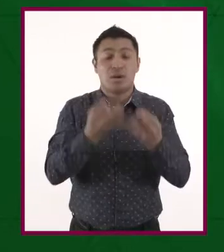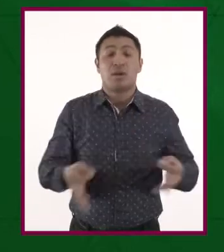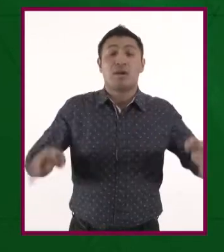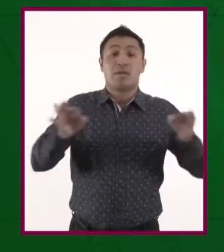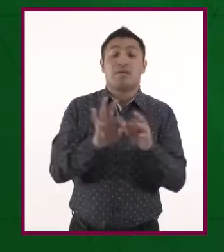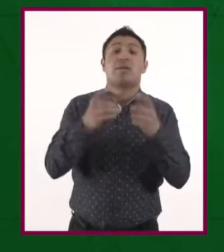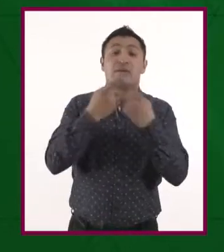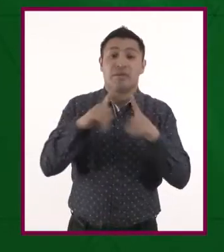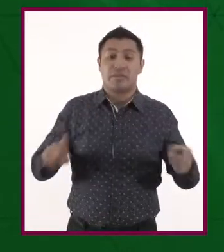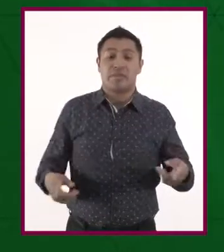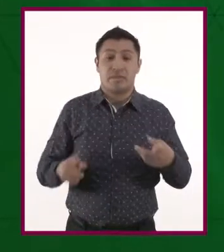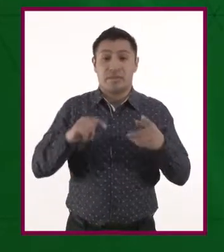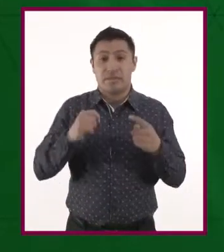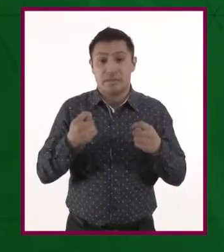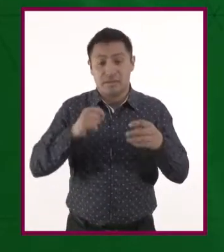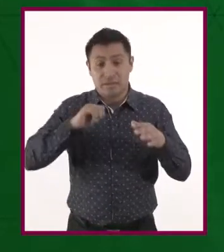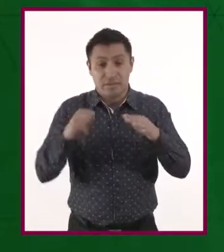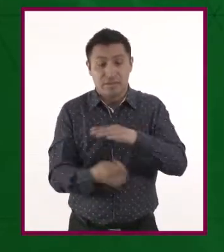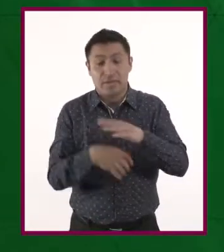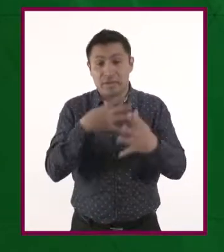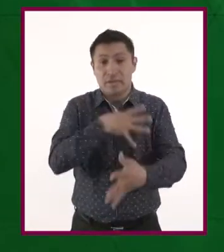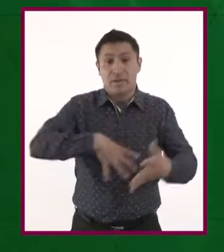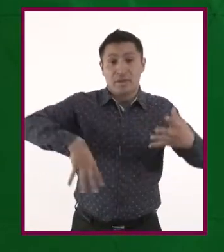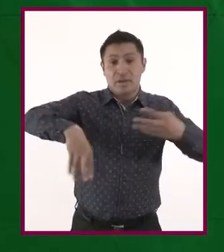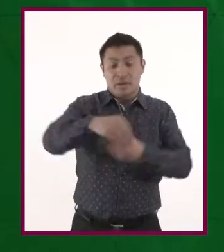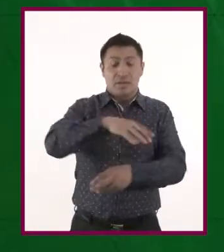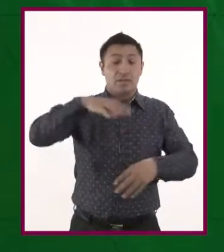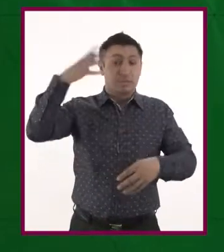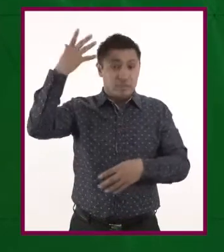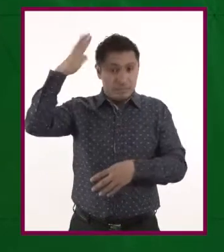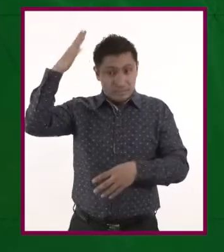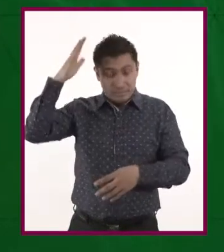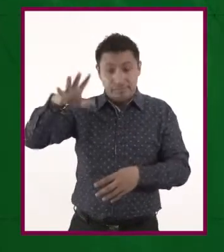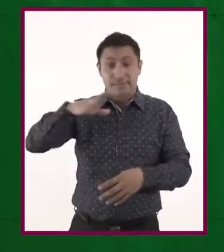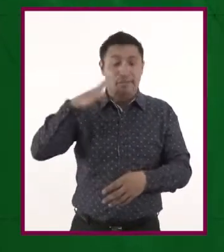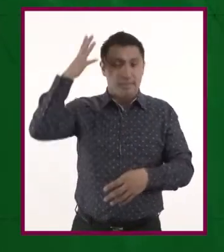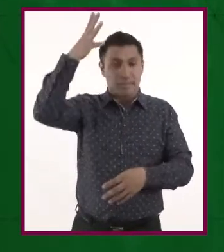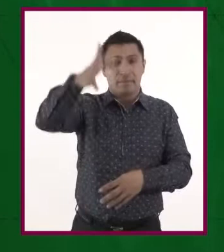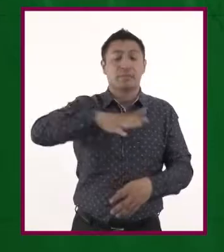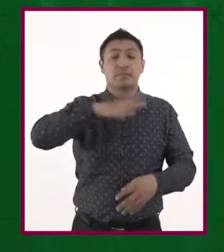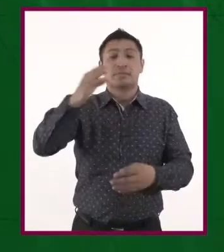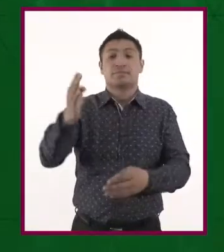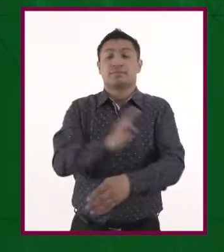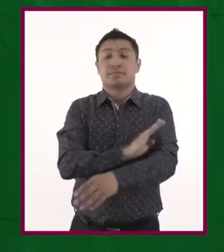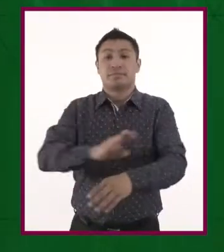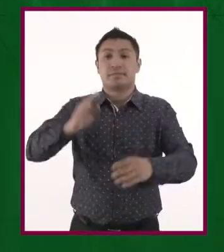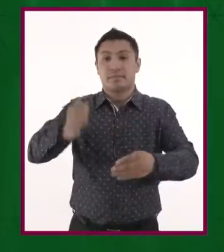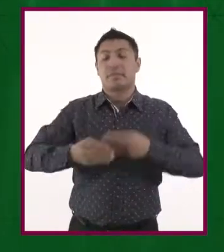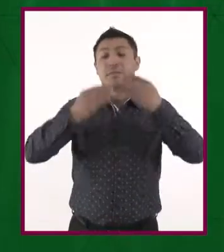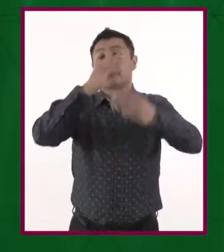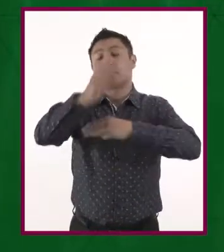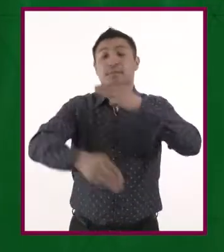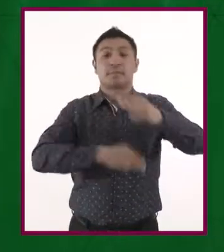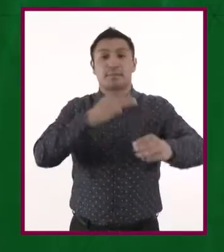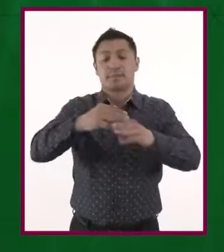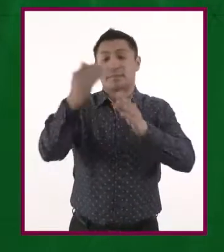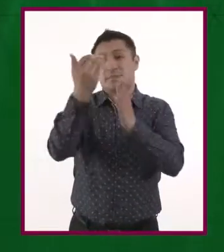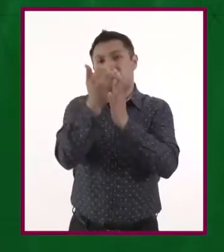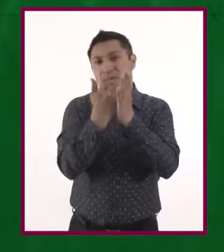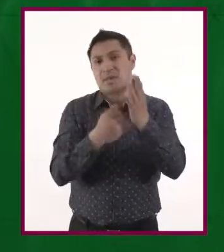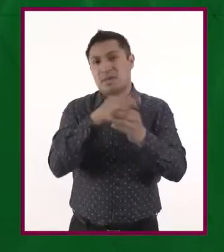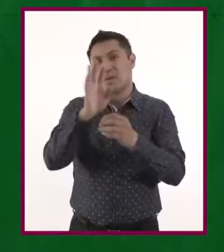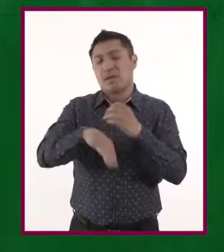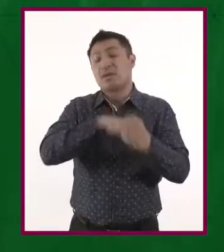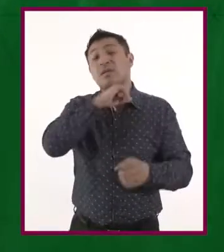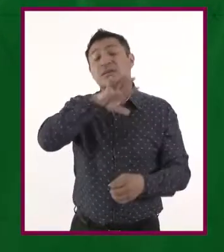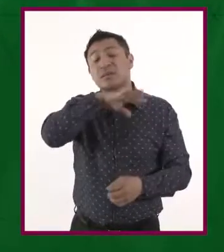el desarrollo de tecnologías solares ecológicas que en el futuro aporten beneficios globales que reduzcan la contaminación,